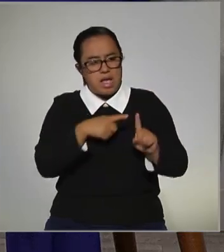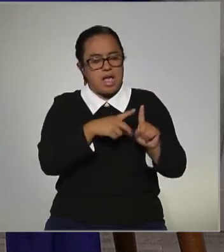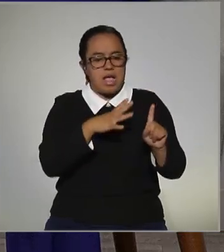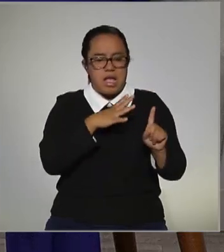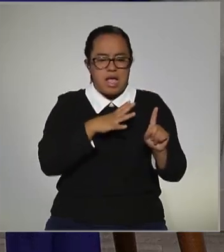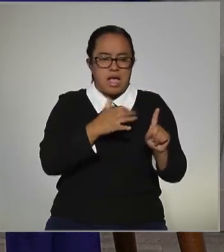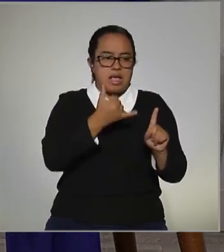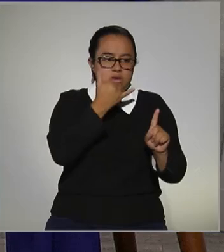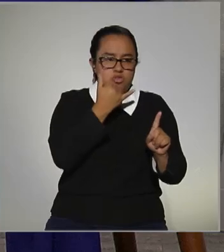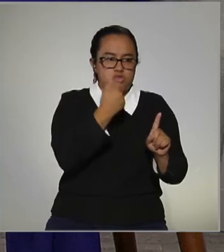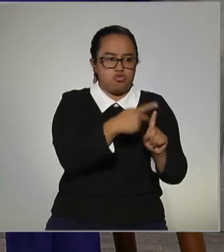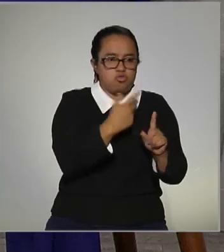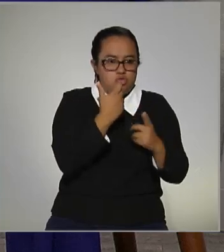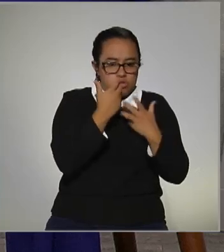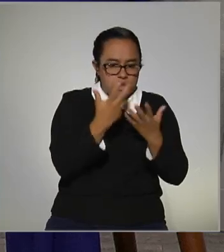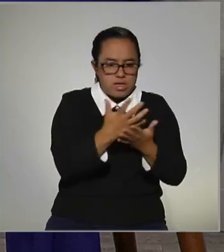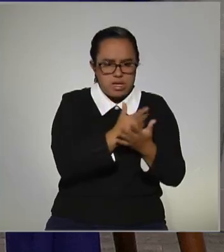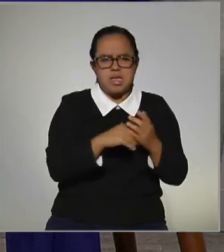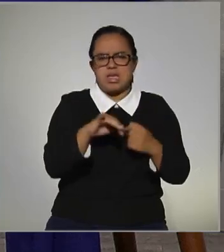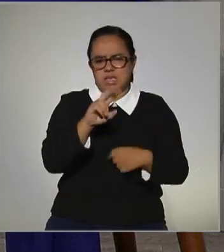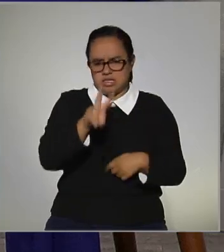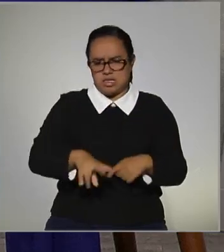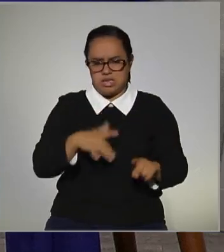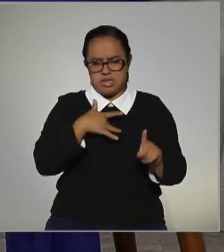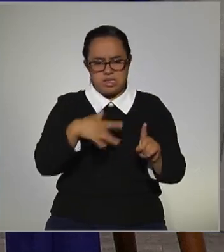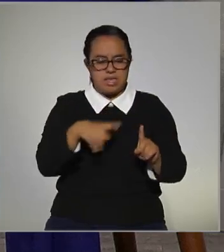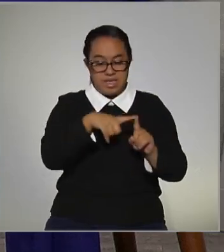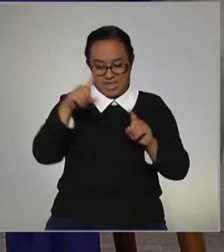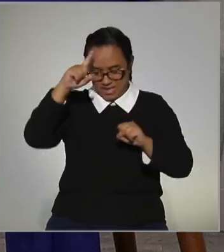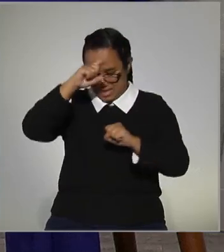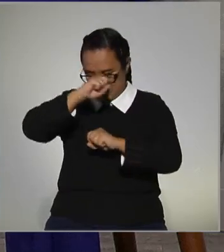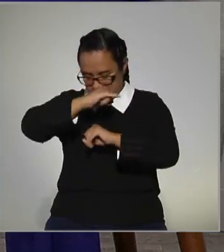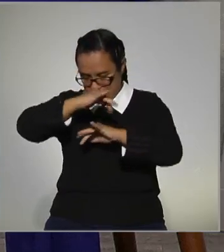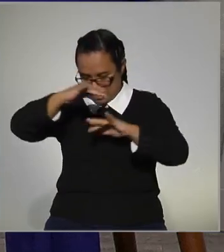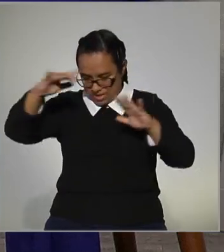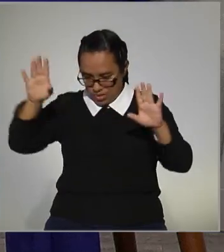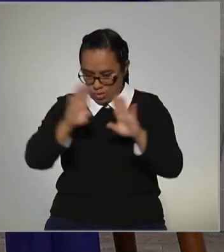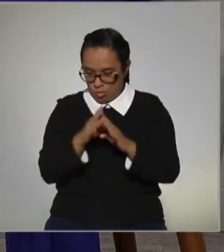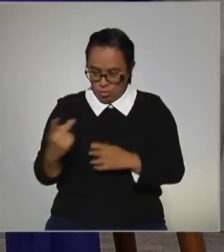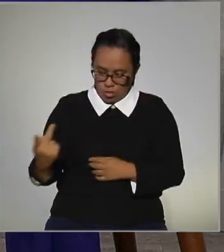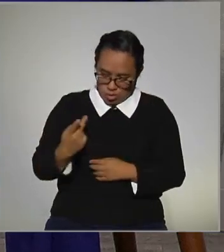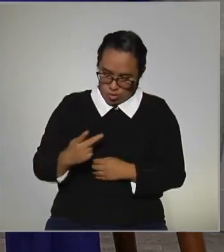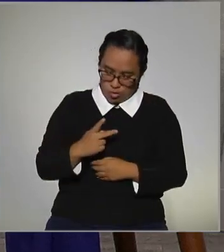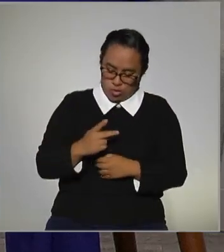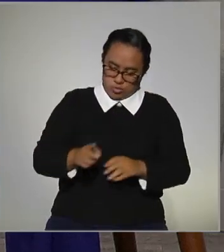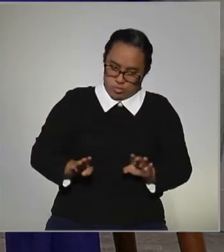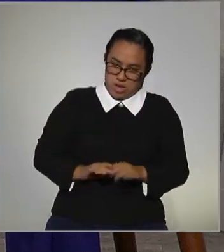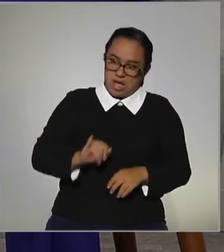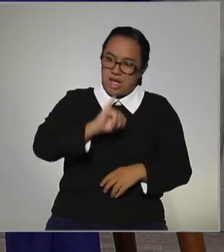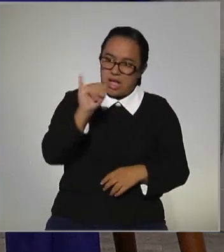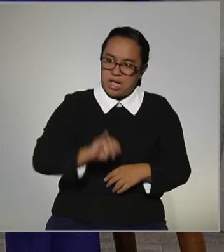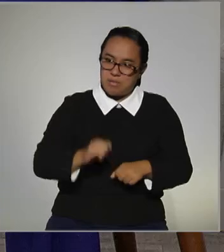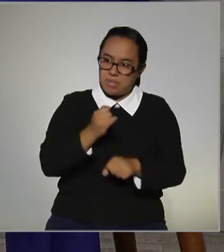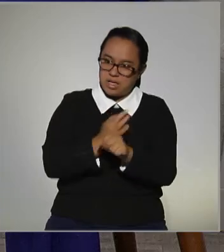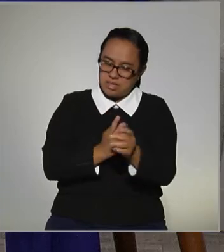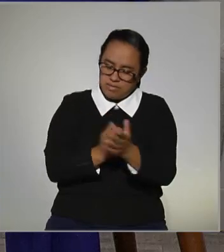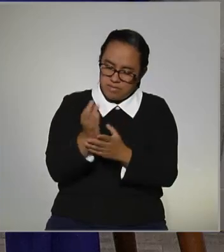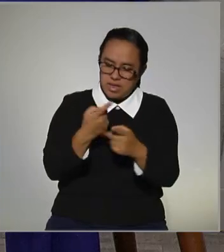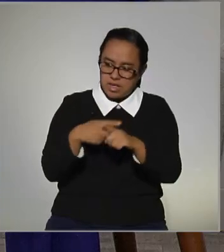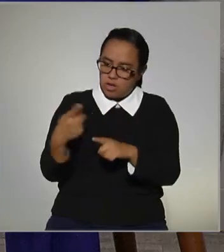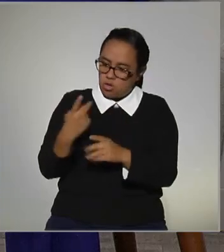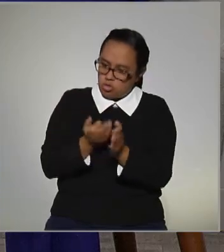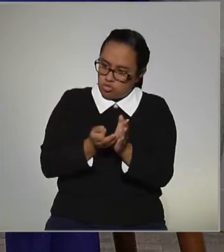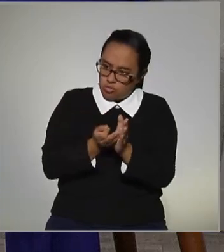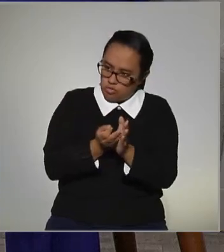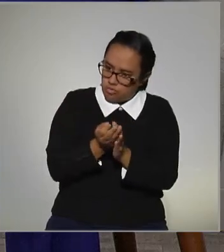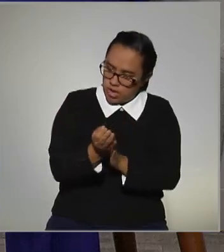con deseos y que, bueno, puede ser doloroso y que la expectativa era como de una ideal de una pareja, no hay infidelidad, etcétera, y la monogamia, lo que